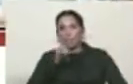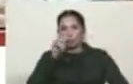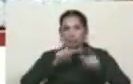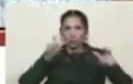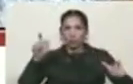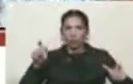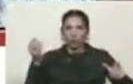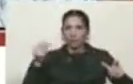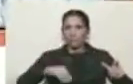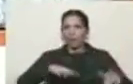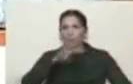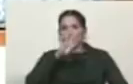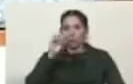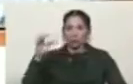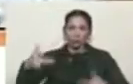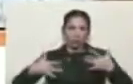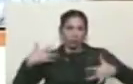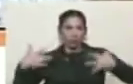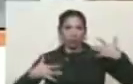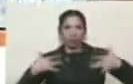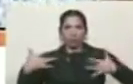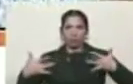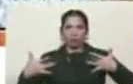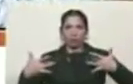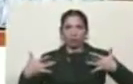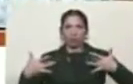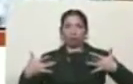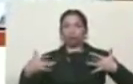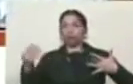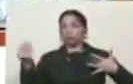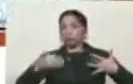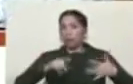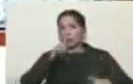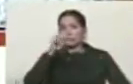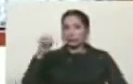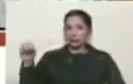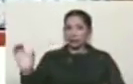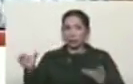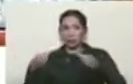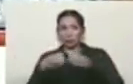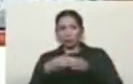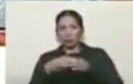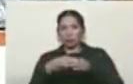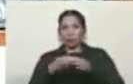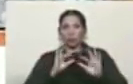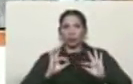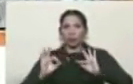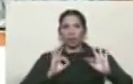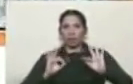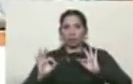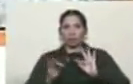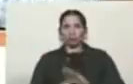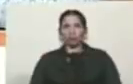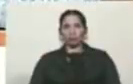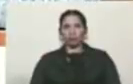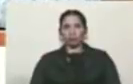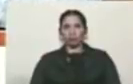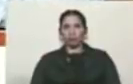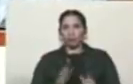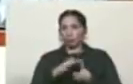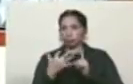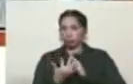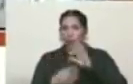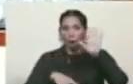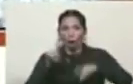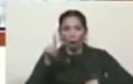de 400 actividades previstas, más de 100 agrupaciones teatrales, vienen alrededor de unas 11